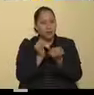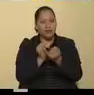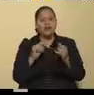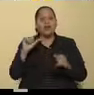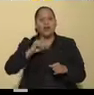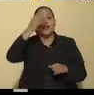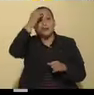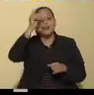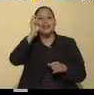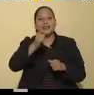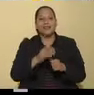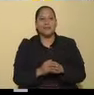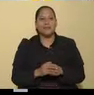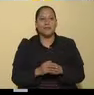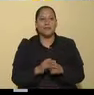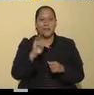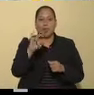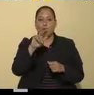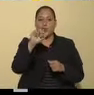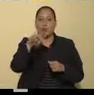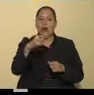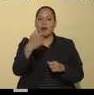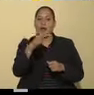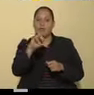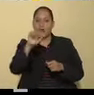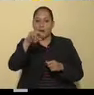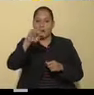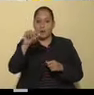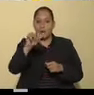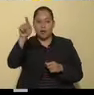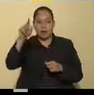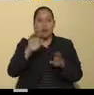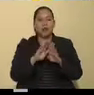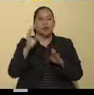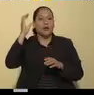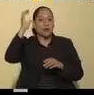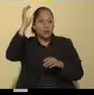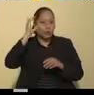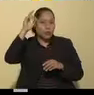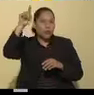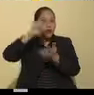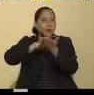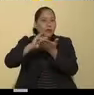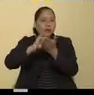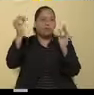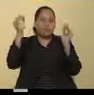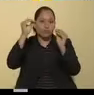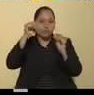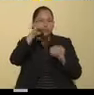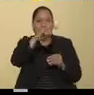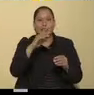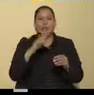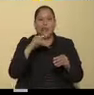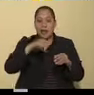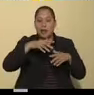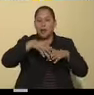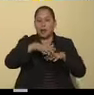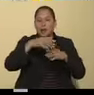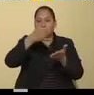aprendí ahorita? Que Juan de la Granja fue vicecónsul en Nueva York. Es más, puso aquí una